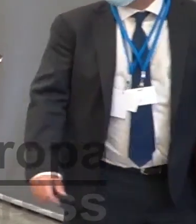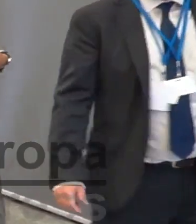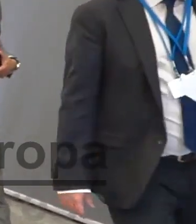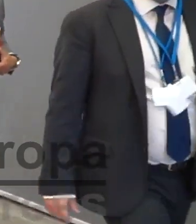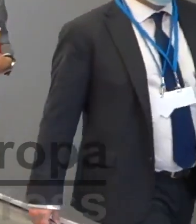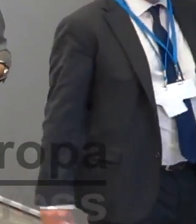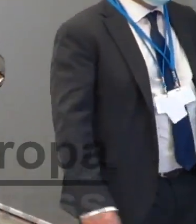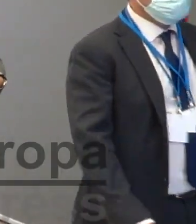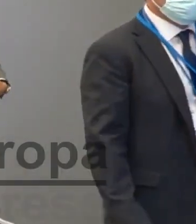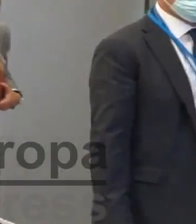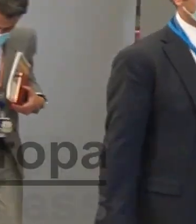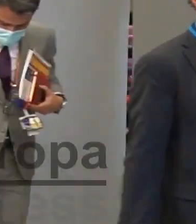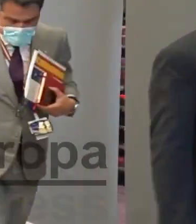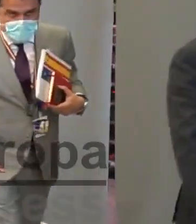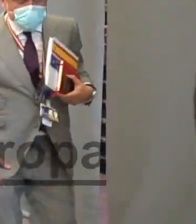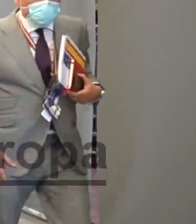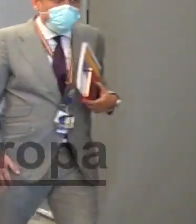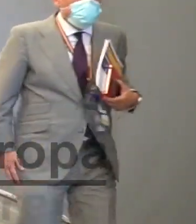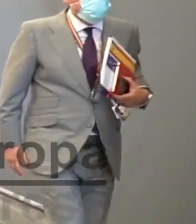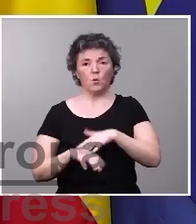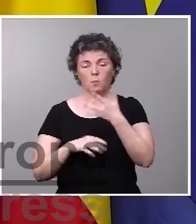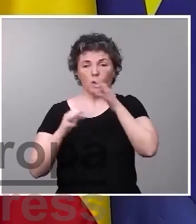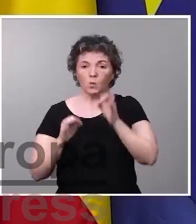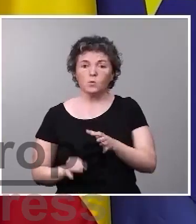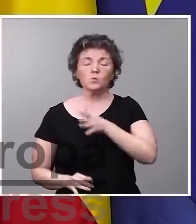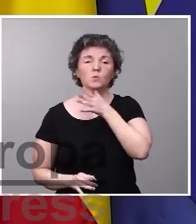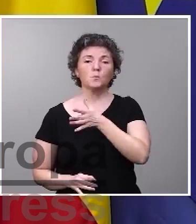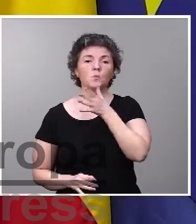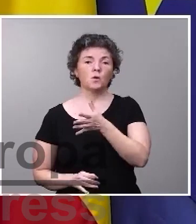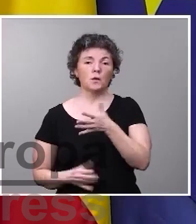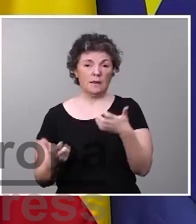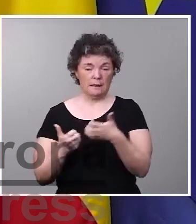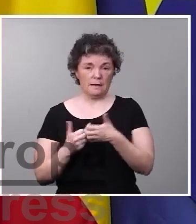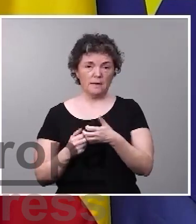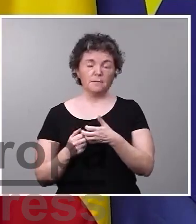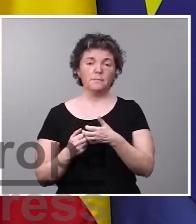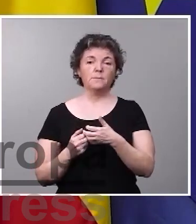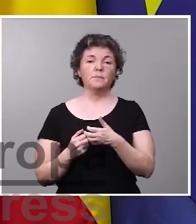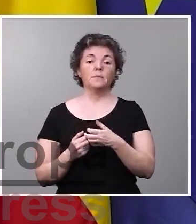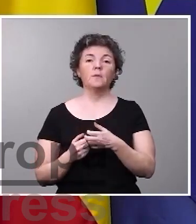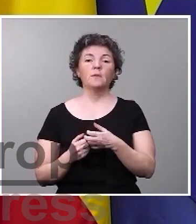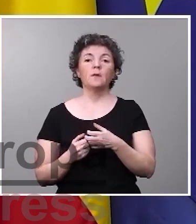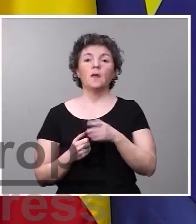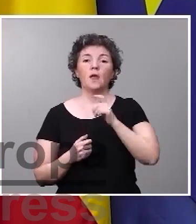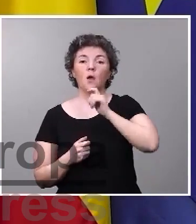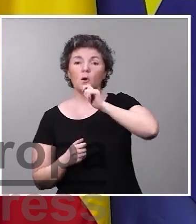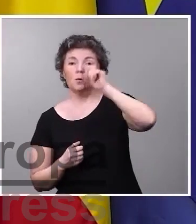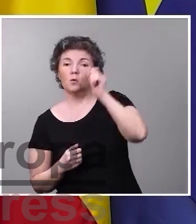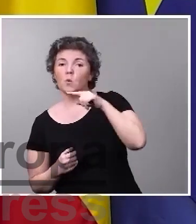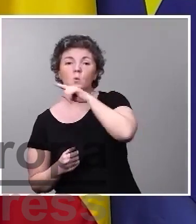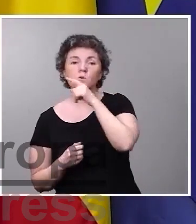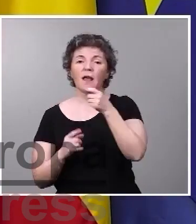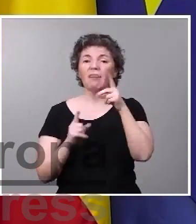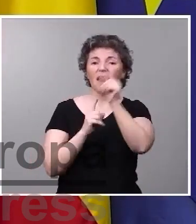España ha sido capaz de trasladar que el flanco sur es muy importante, y ha aludido a la hambruna causada por la guerra de Ucrania en Somalia.